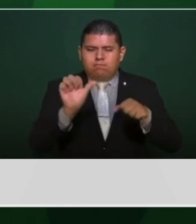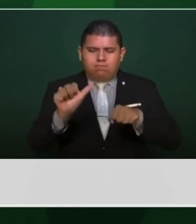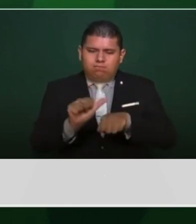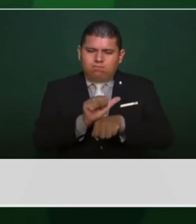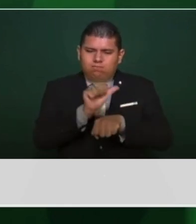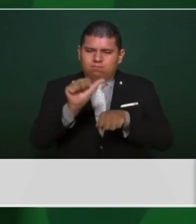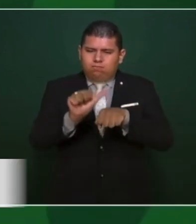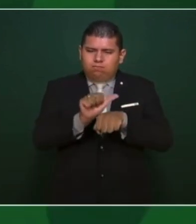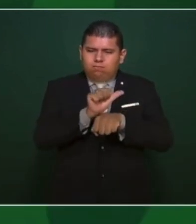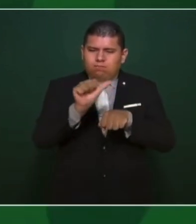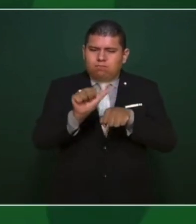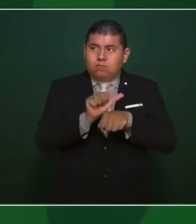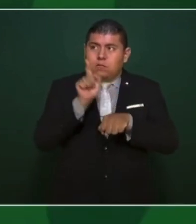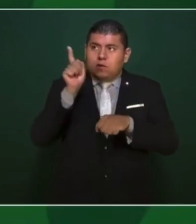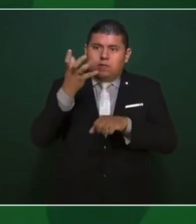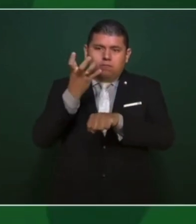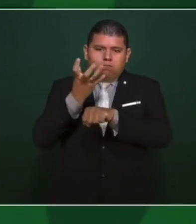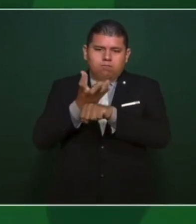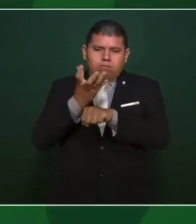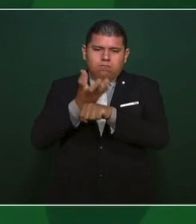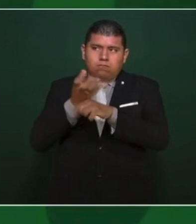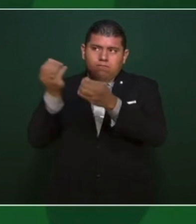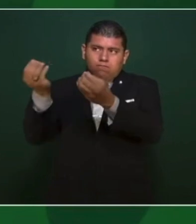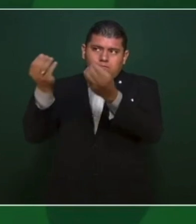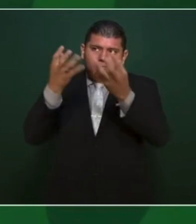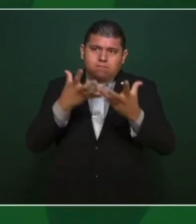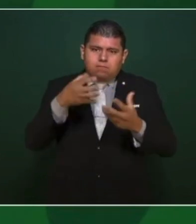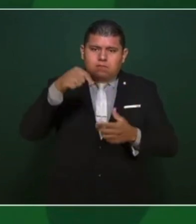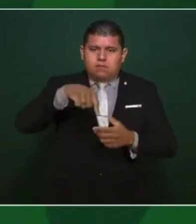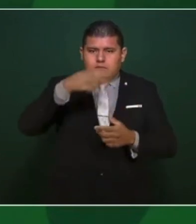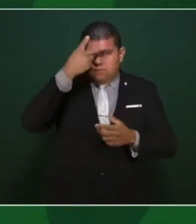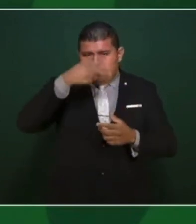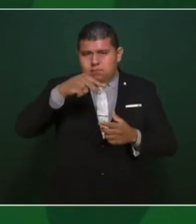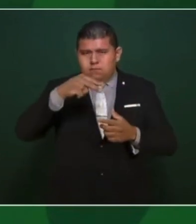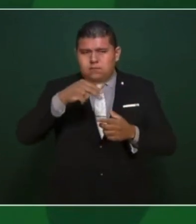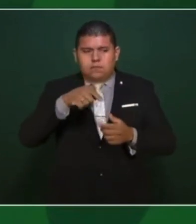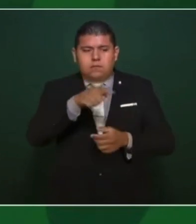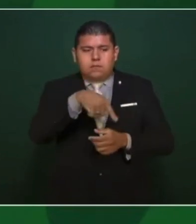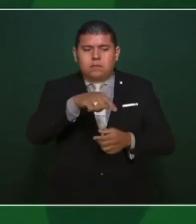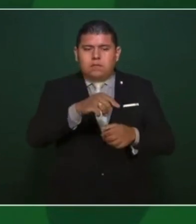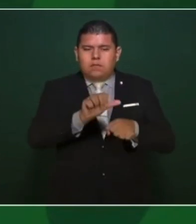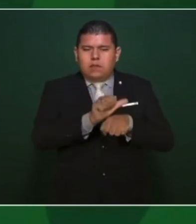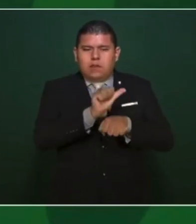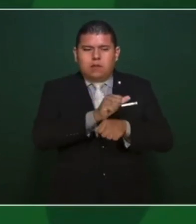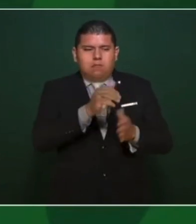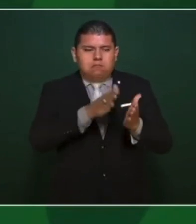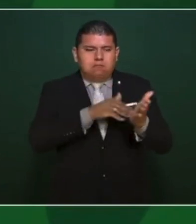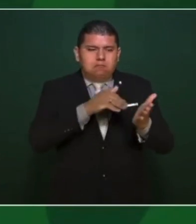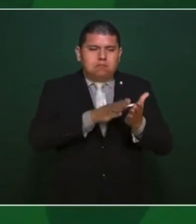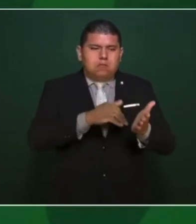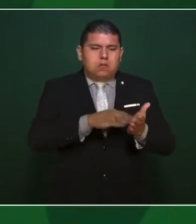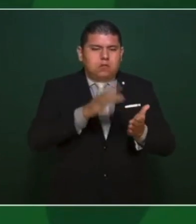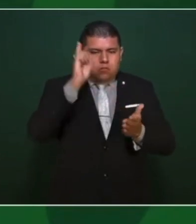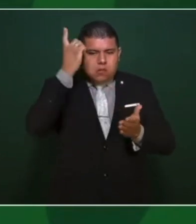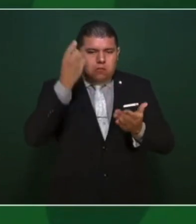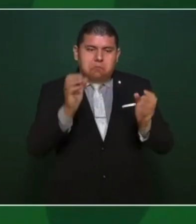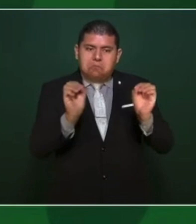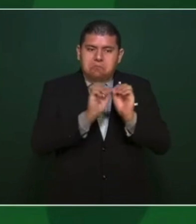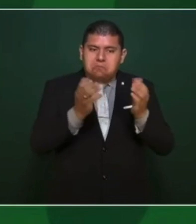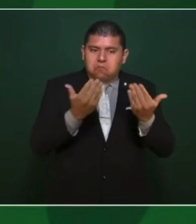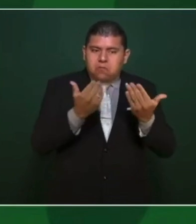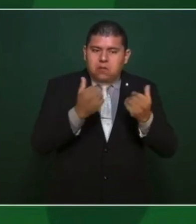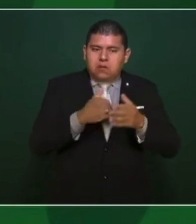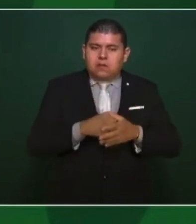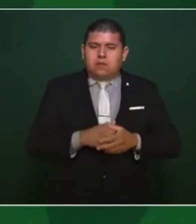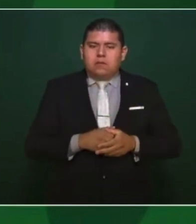carros que no tienen papeles, que han traído nuestros